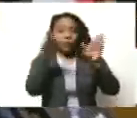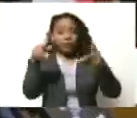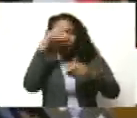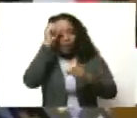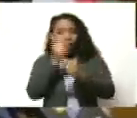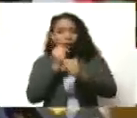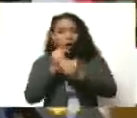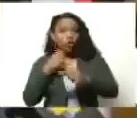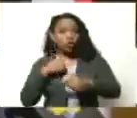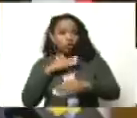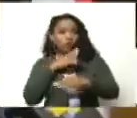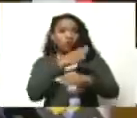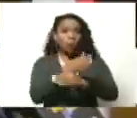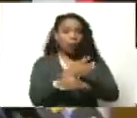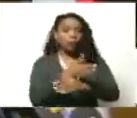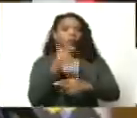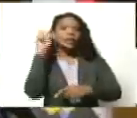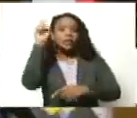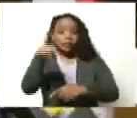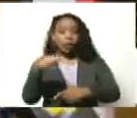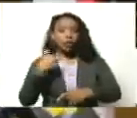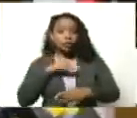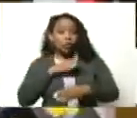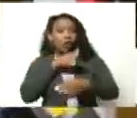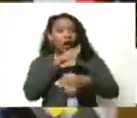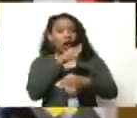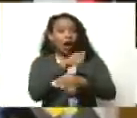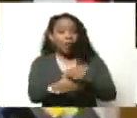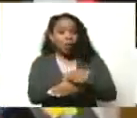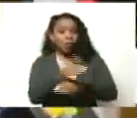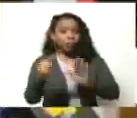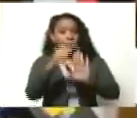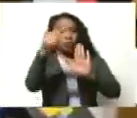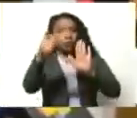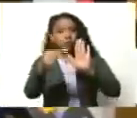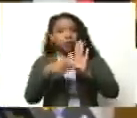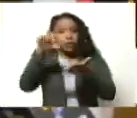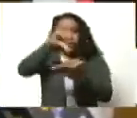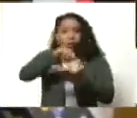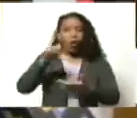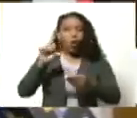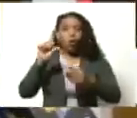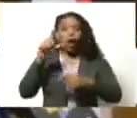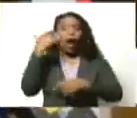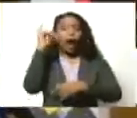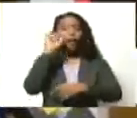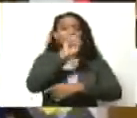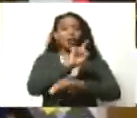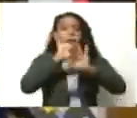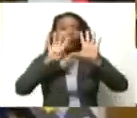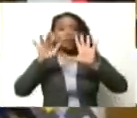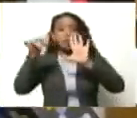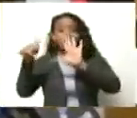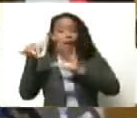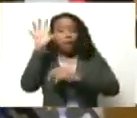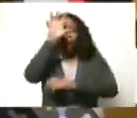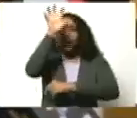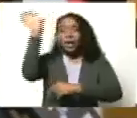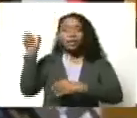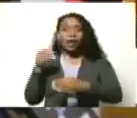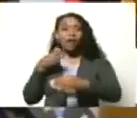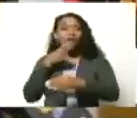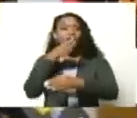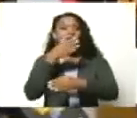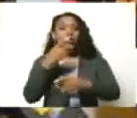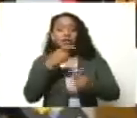y vamos a intervenir también en la plenaria central donde hay 196 países. Vamos a llevar la